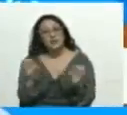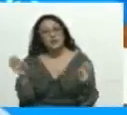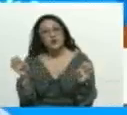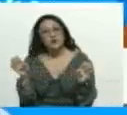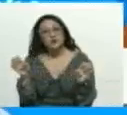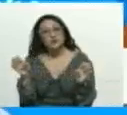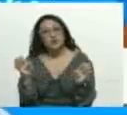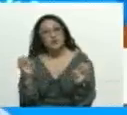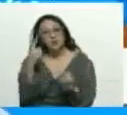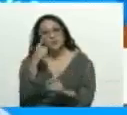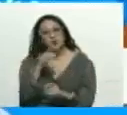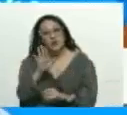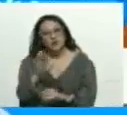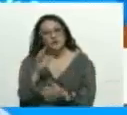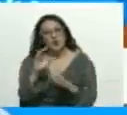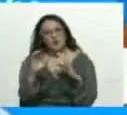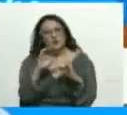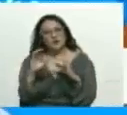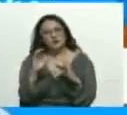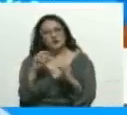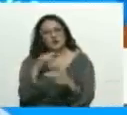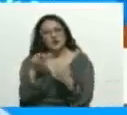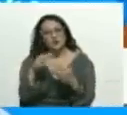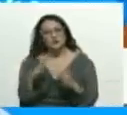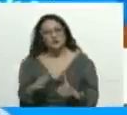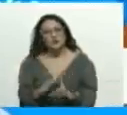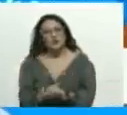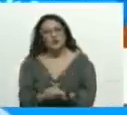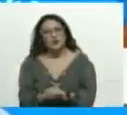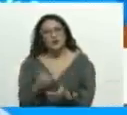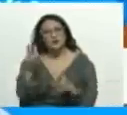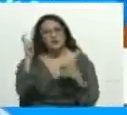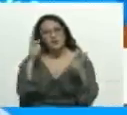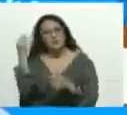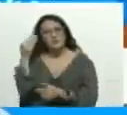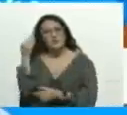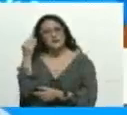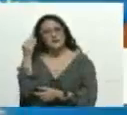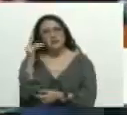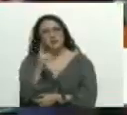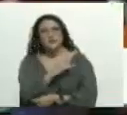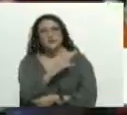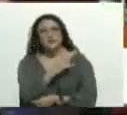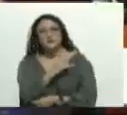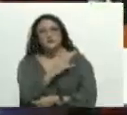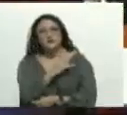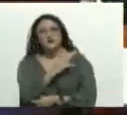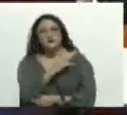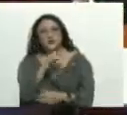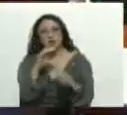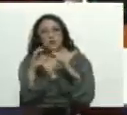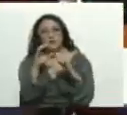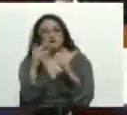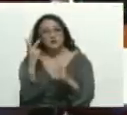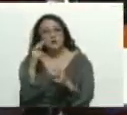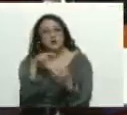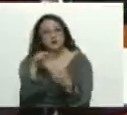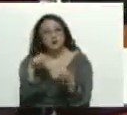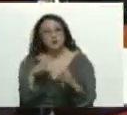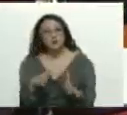protagonistas de la comunicación Revolucionaria Hugo Chávez pensaba en una universidad de la comunicación para la revolución